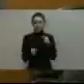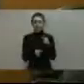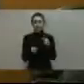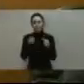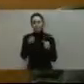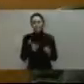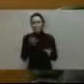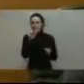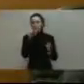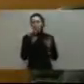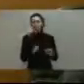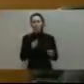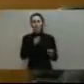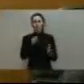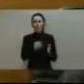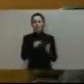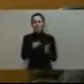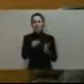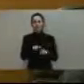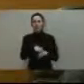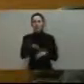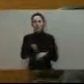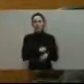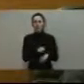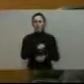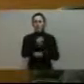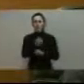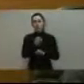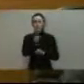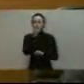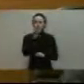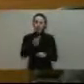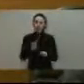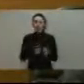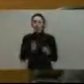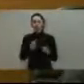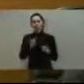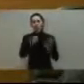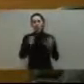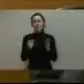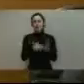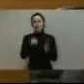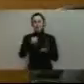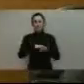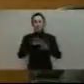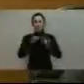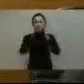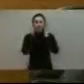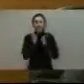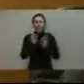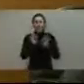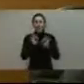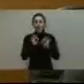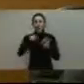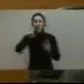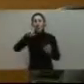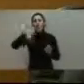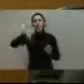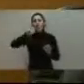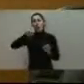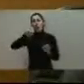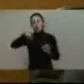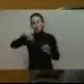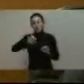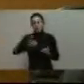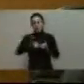usted contemplaba 12.000 euros para la compra de una furgoneta, 80.000 para reparar la draga La Nalona. Coime, y usted me habla que una de